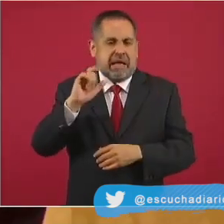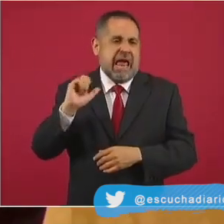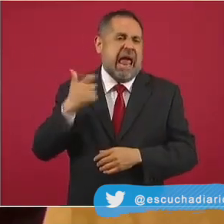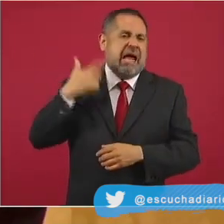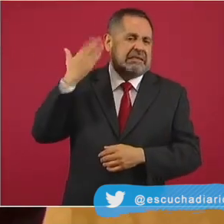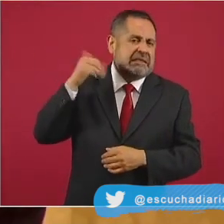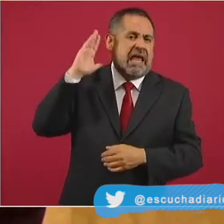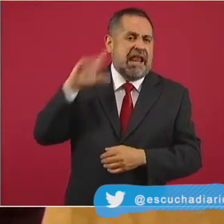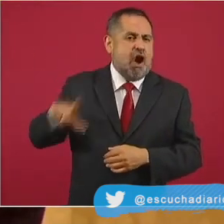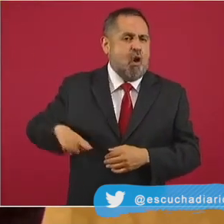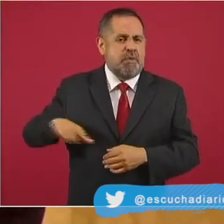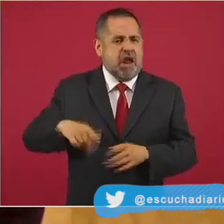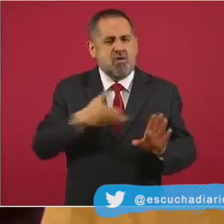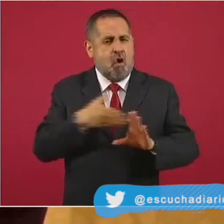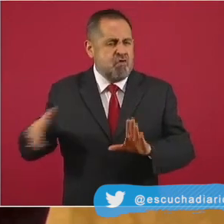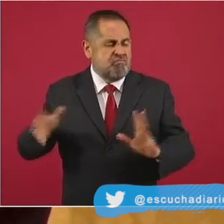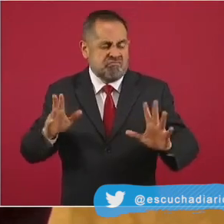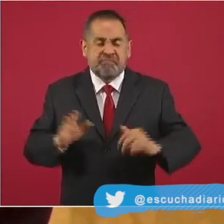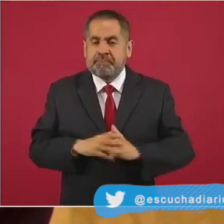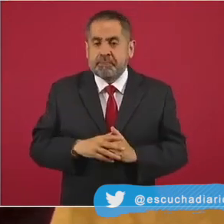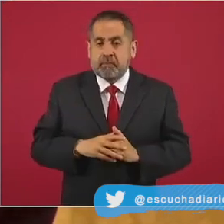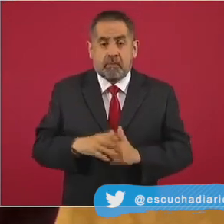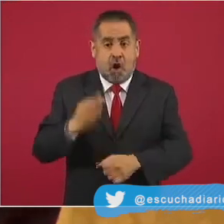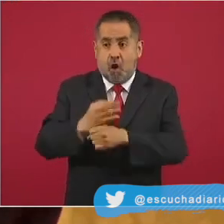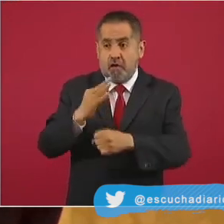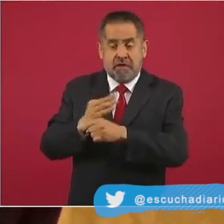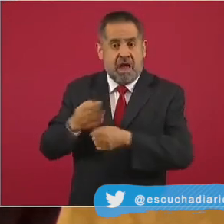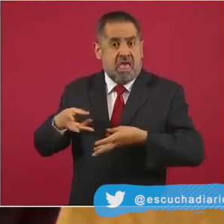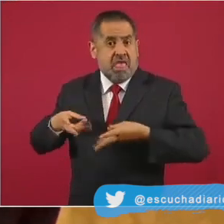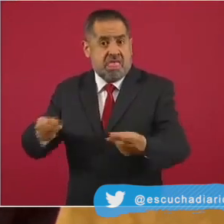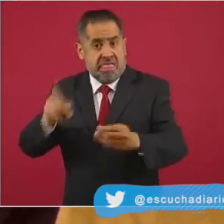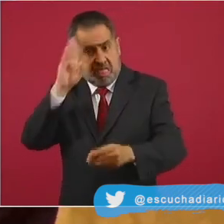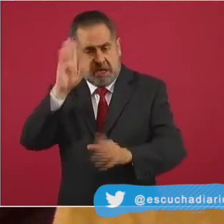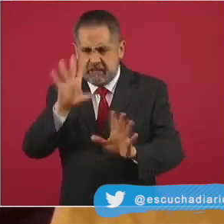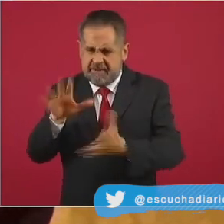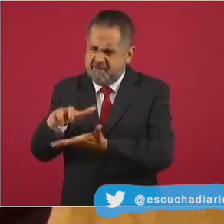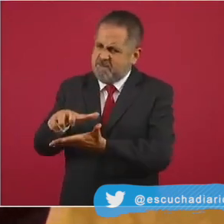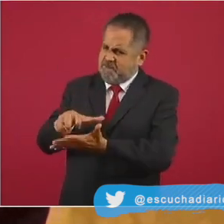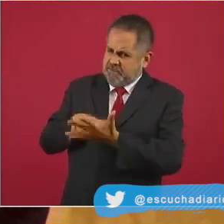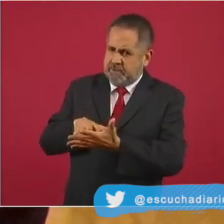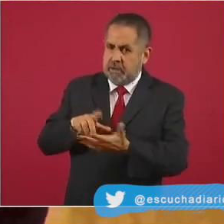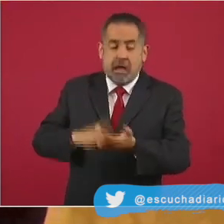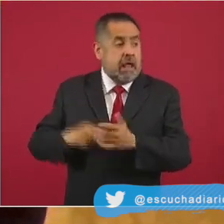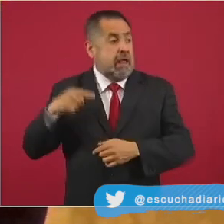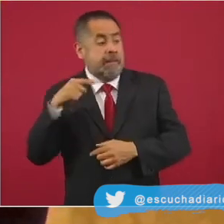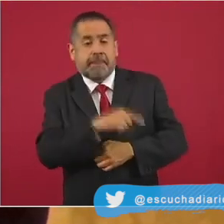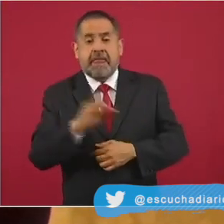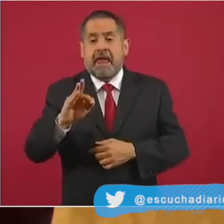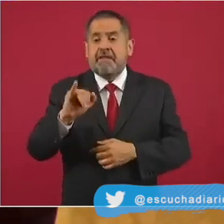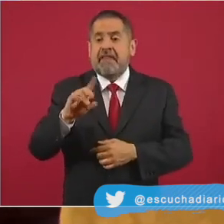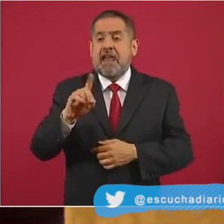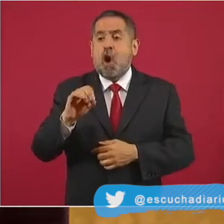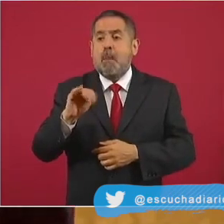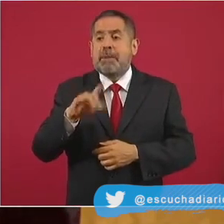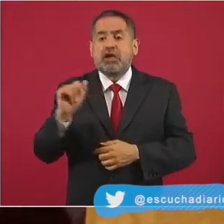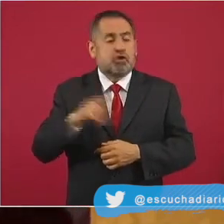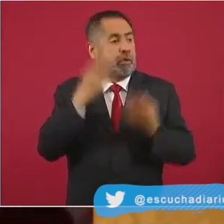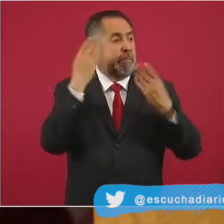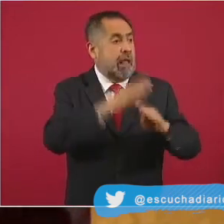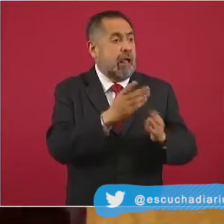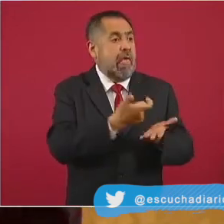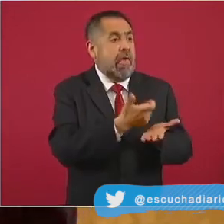régimen. La austeridad y la cancelación de fideicomisos y fondos que se manejaban de